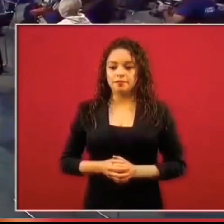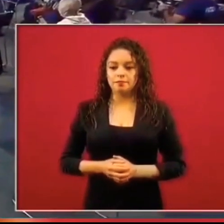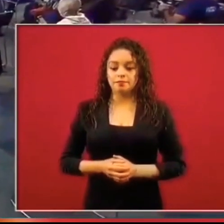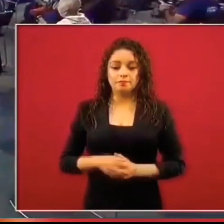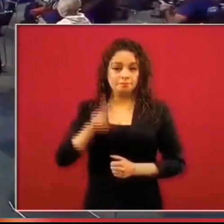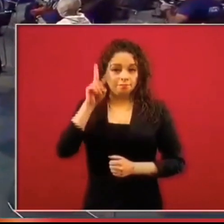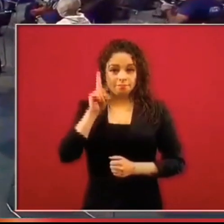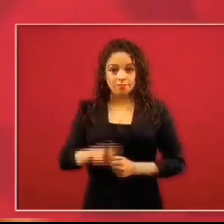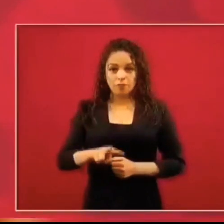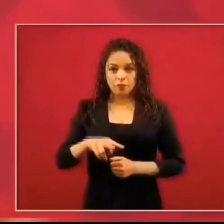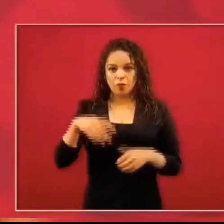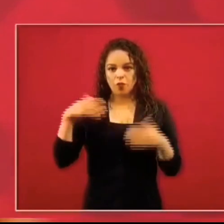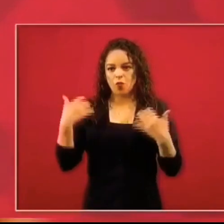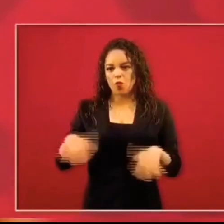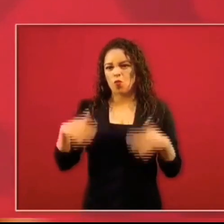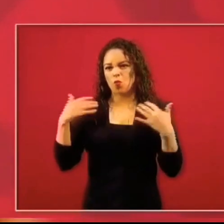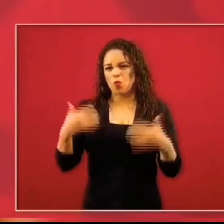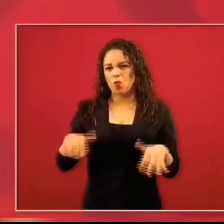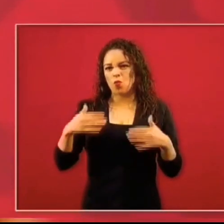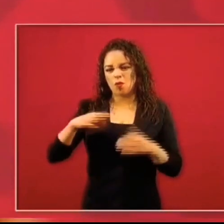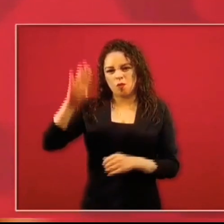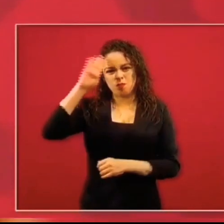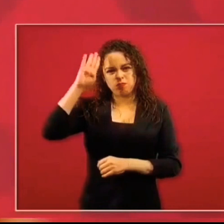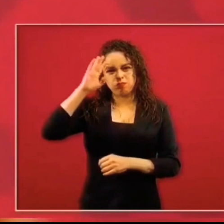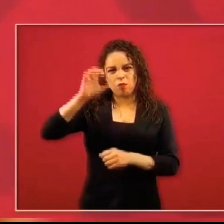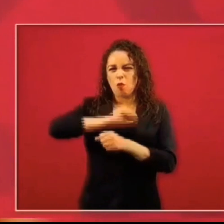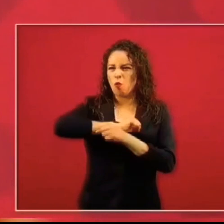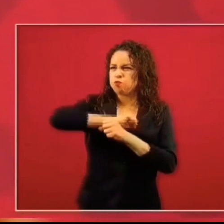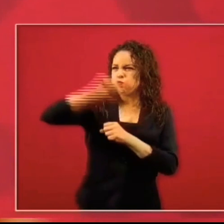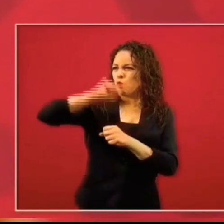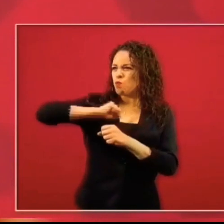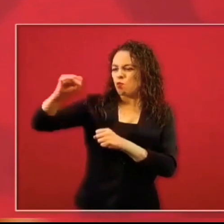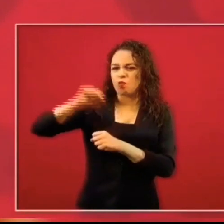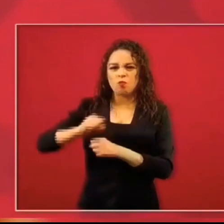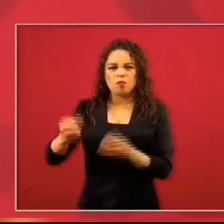un bombardeo de mentiras.